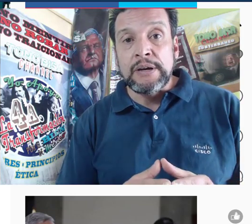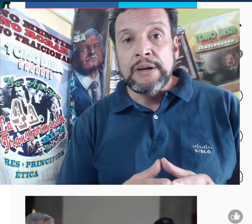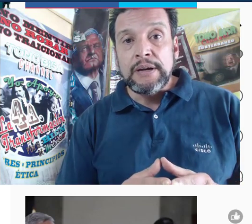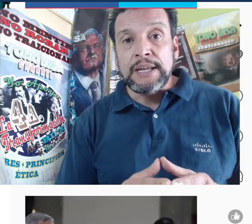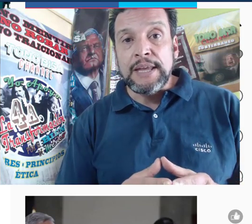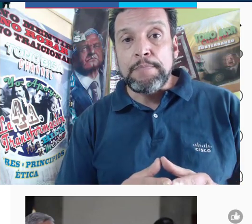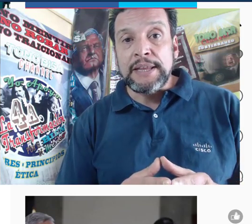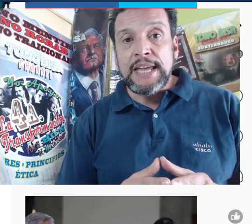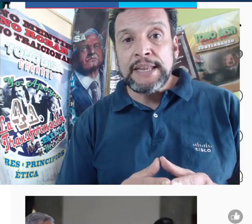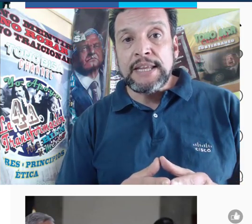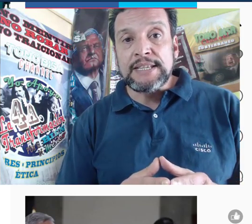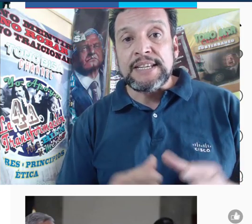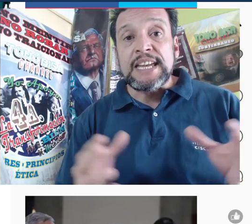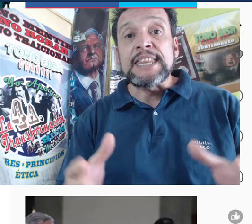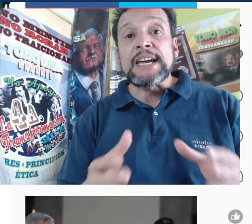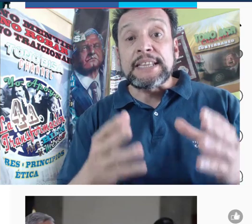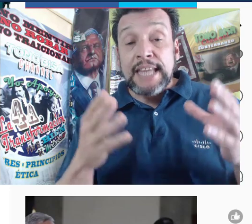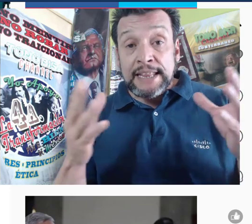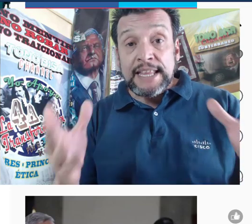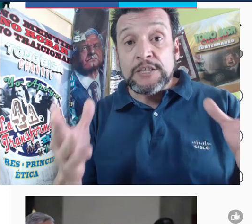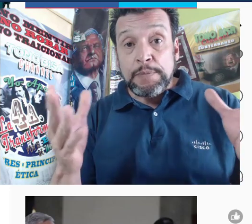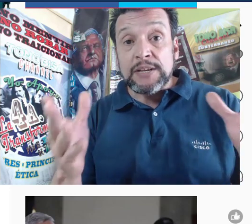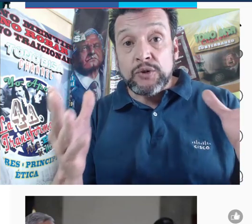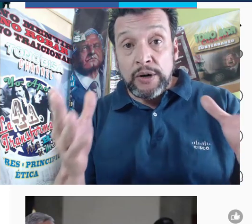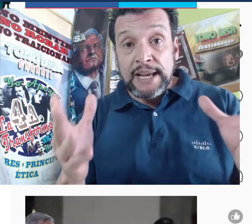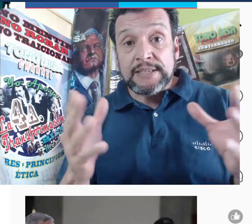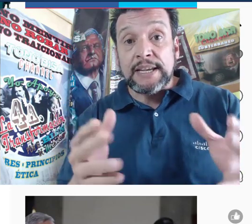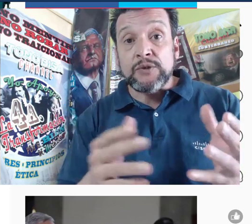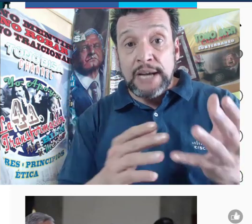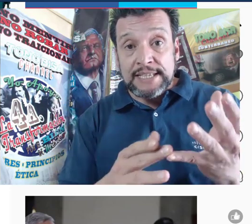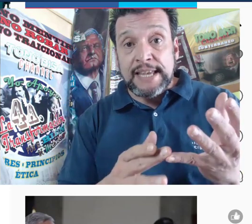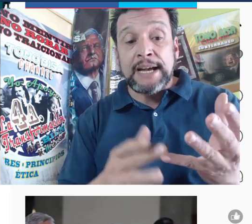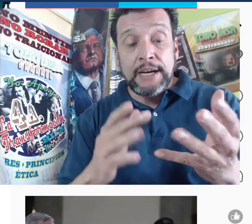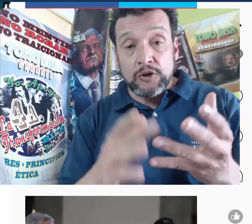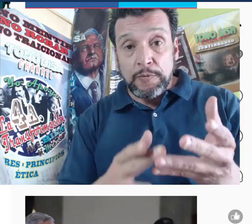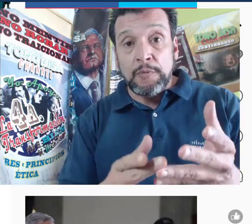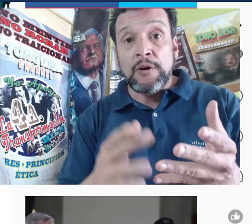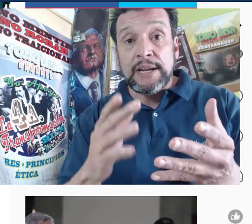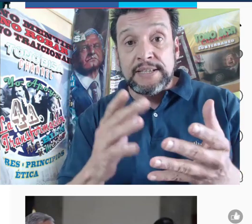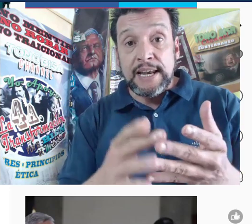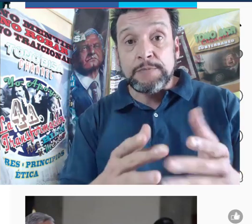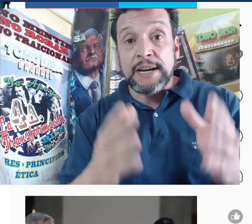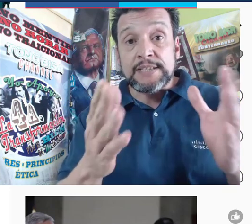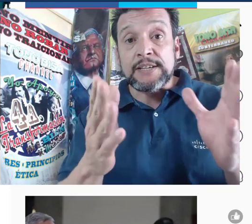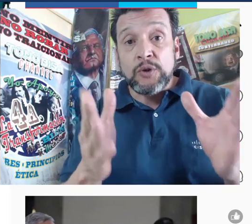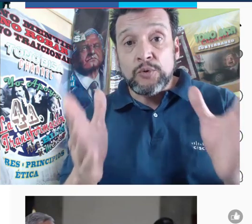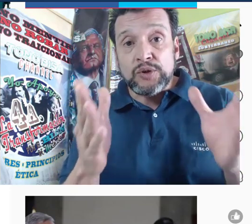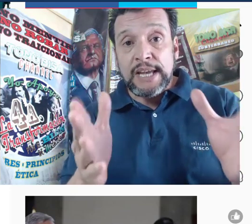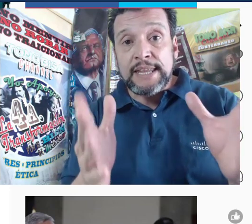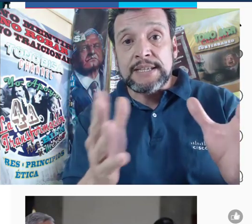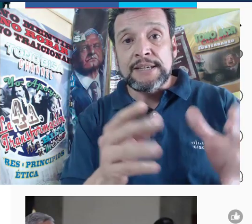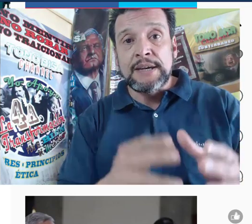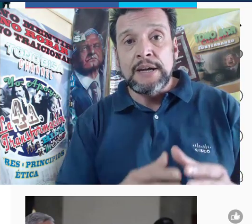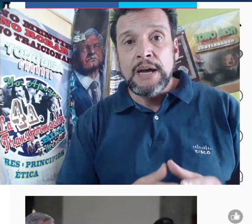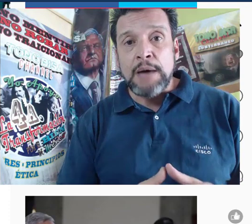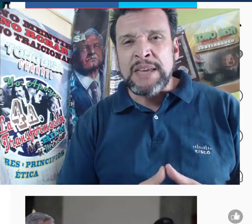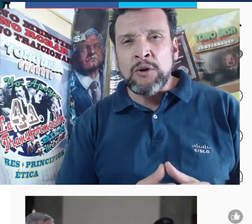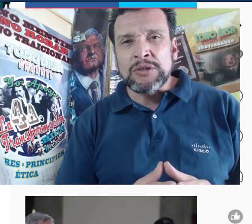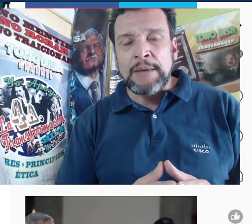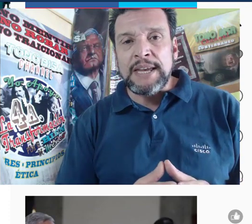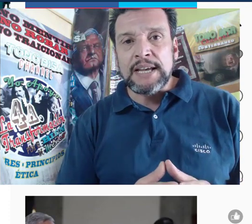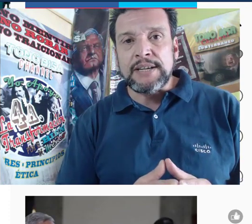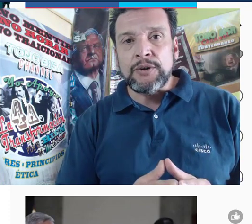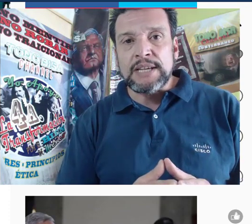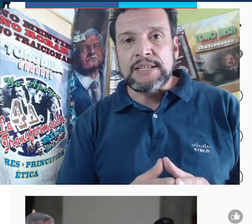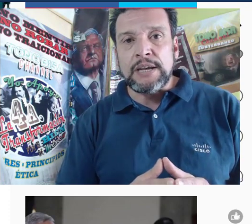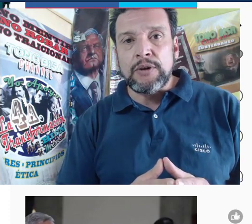medios independientes y de tantas personas que son la sangre, los pulmones y las piernas, que son ustedes,